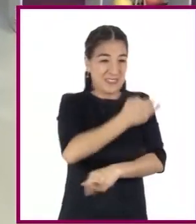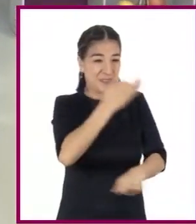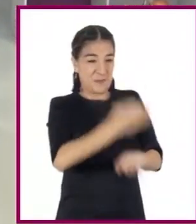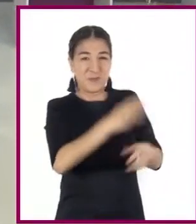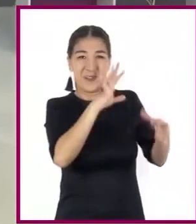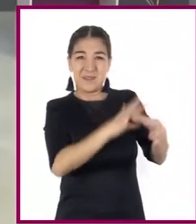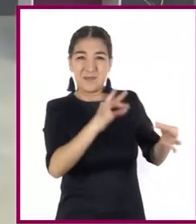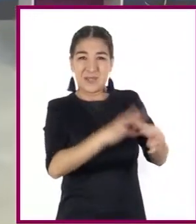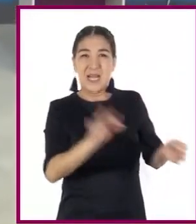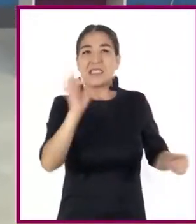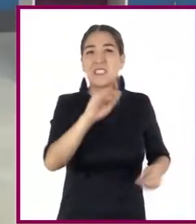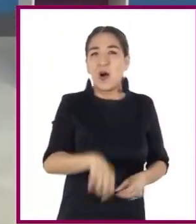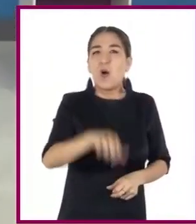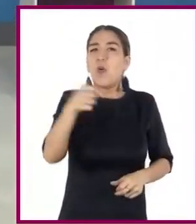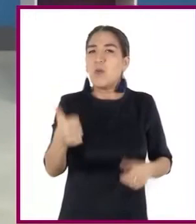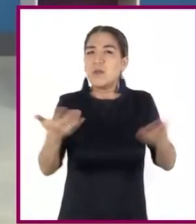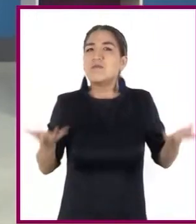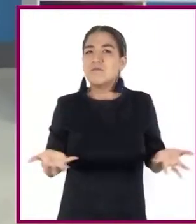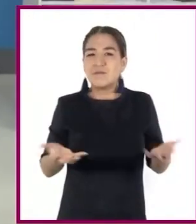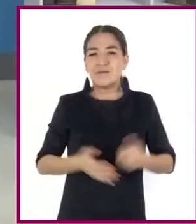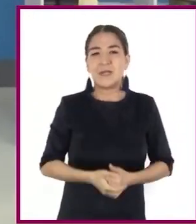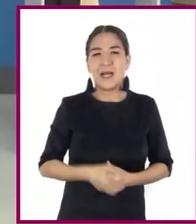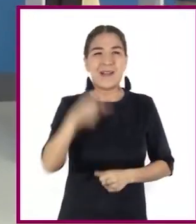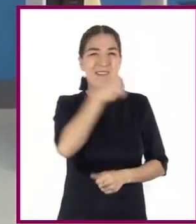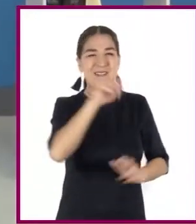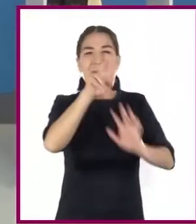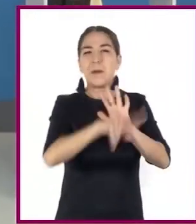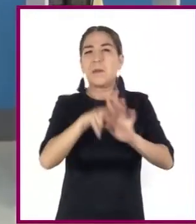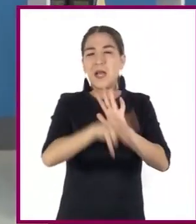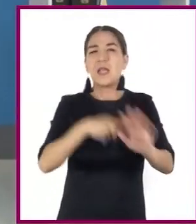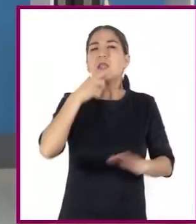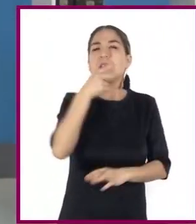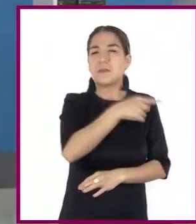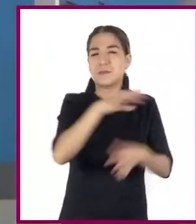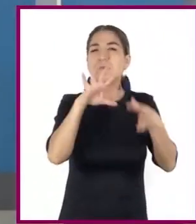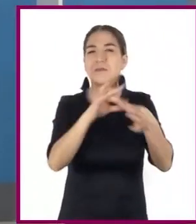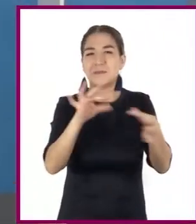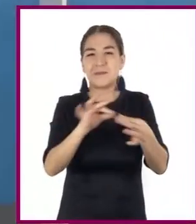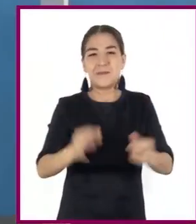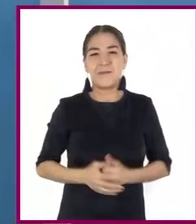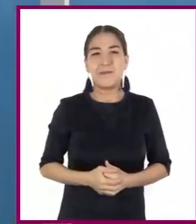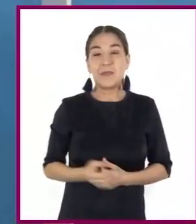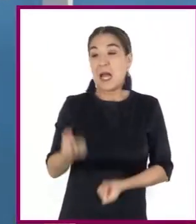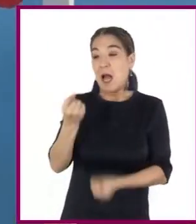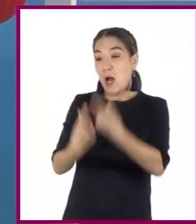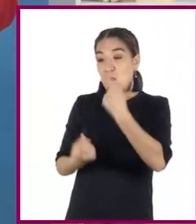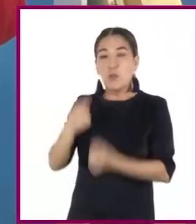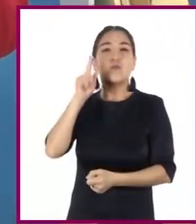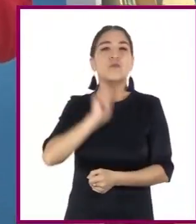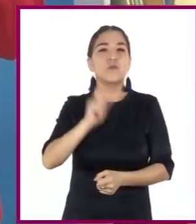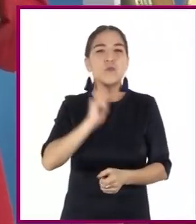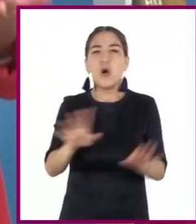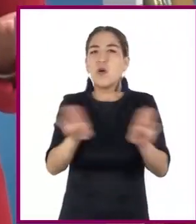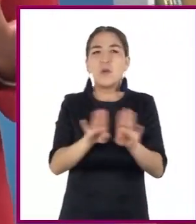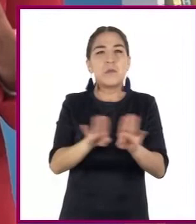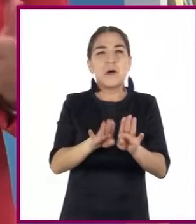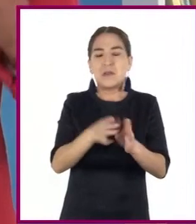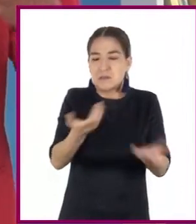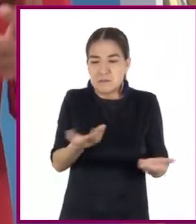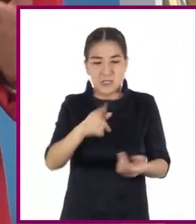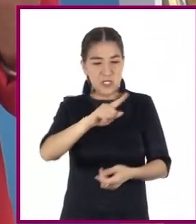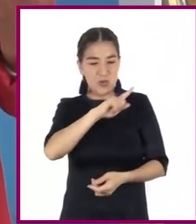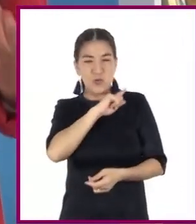situación o alguna otra? En el video mencionaron que algunas mujeres educan solas a sus